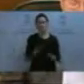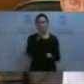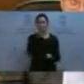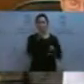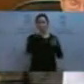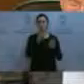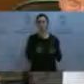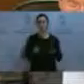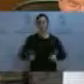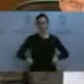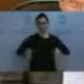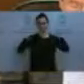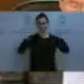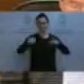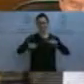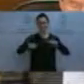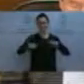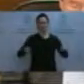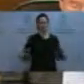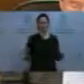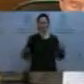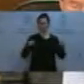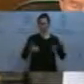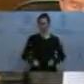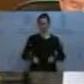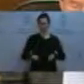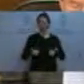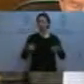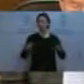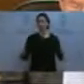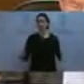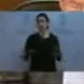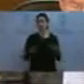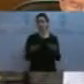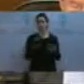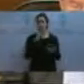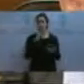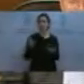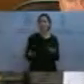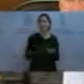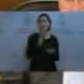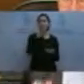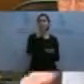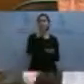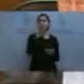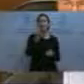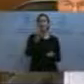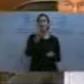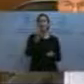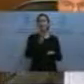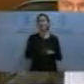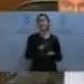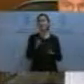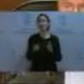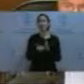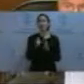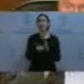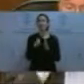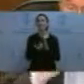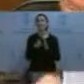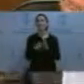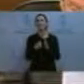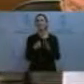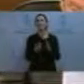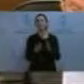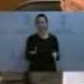se devalúan, sus negocios se cierran y aquello va a acabar únicamente apto para rodar películas de Spielberg, que,